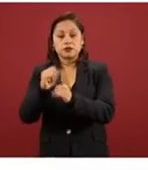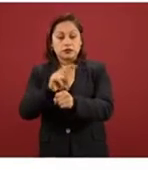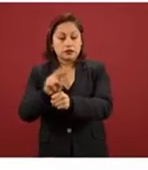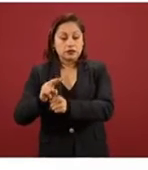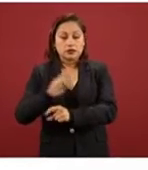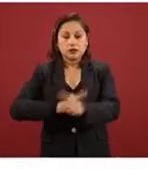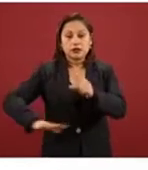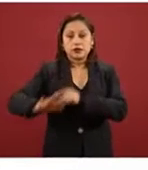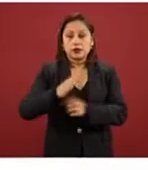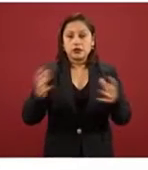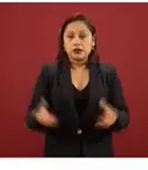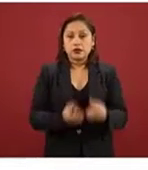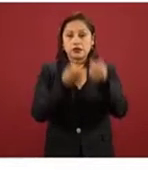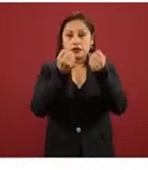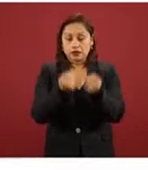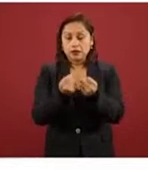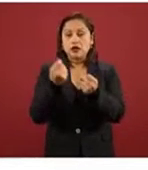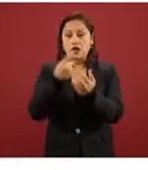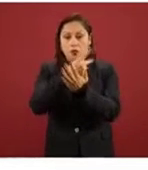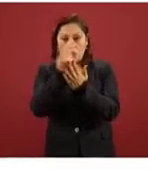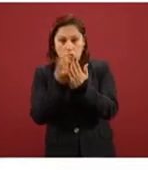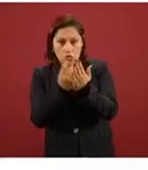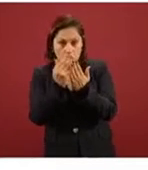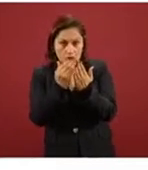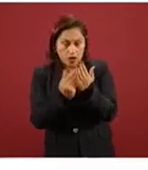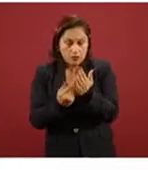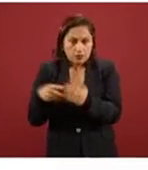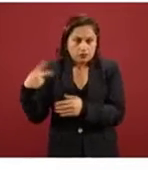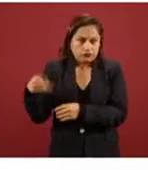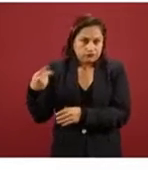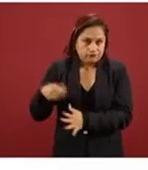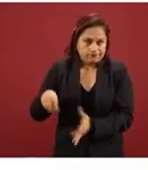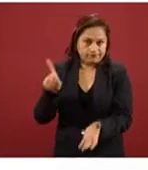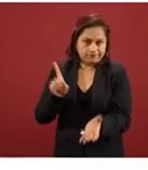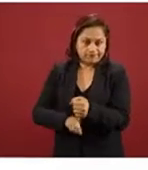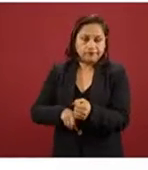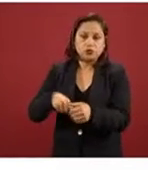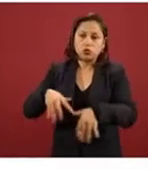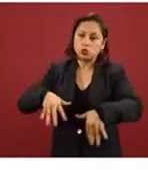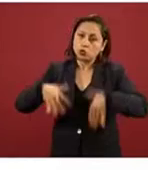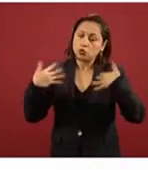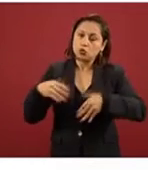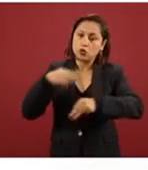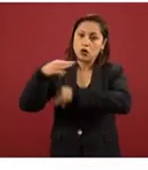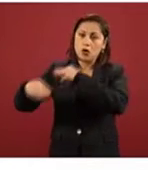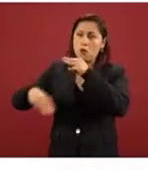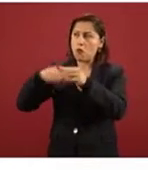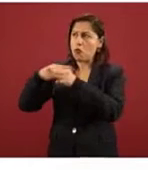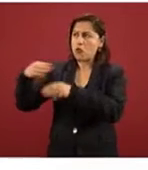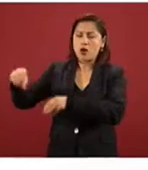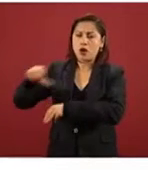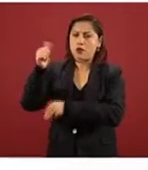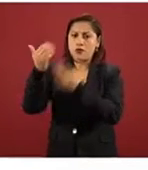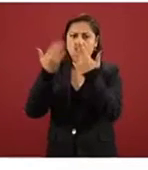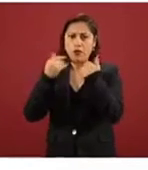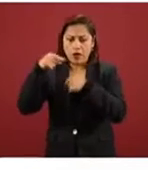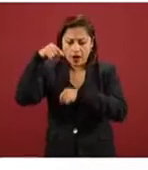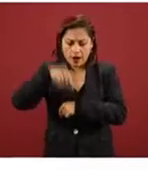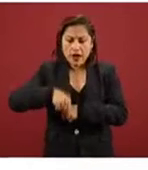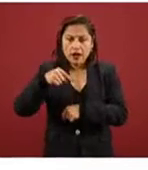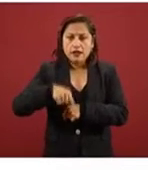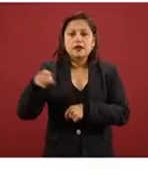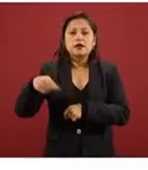emergencia y desastre con un plan específico, ejemplar a nivel mundial, que es el plan DN3E desde